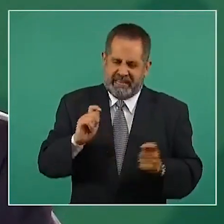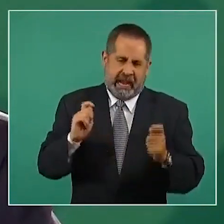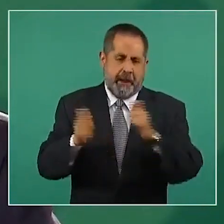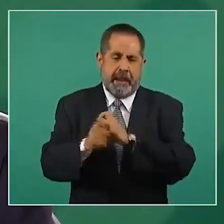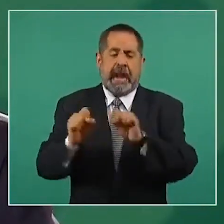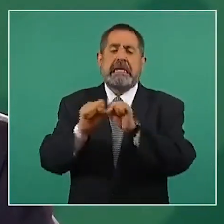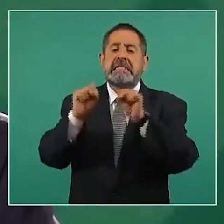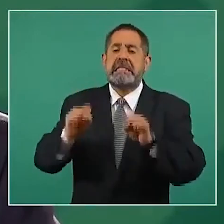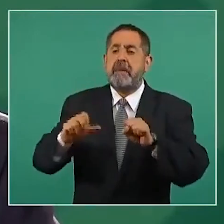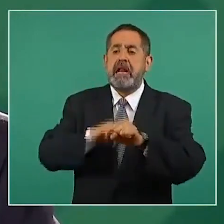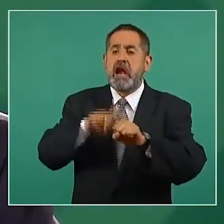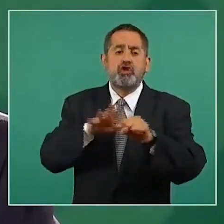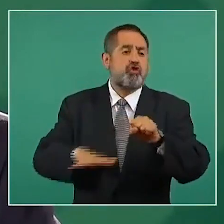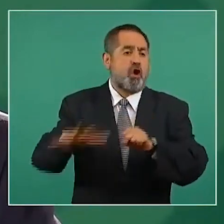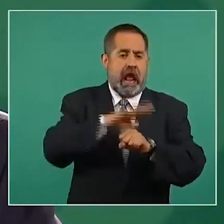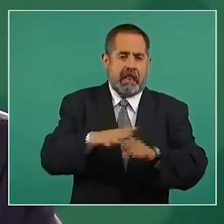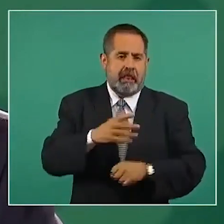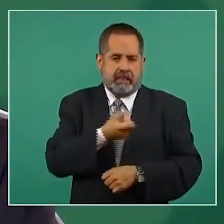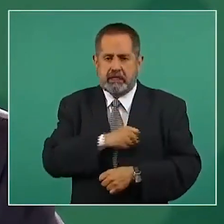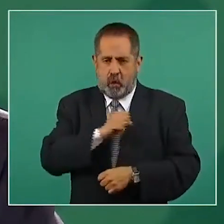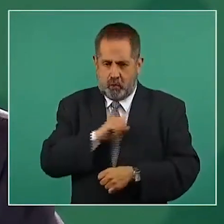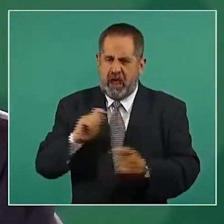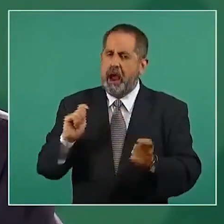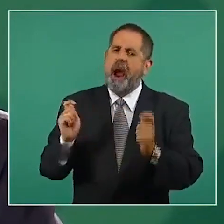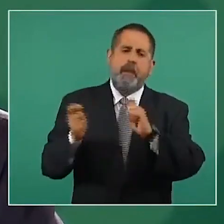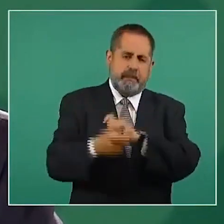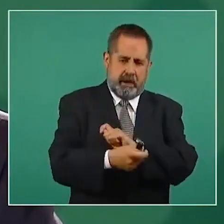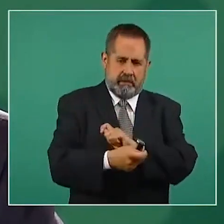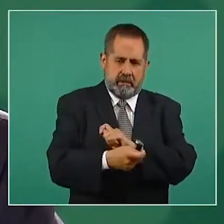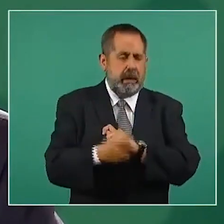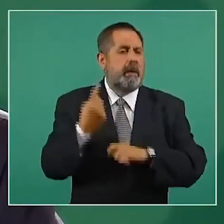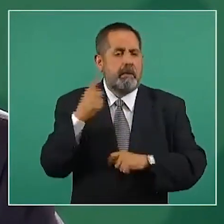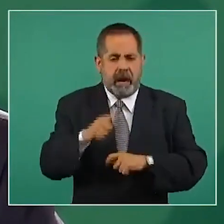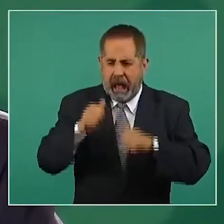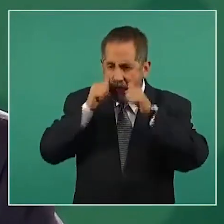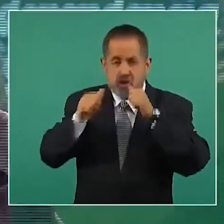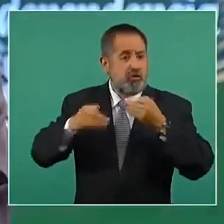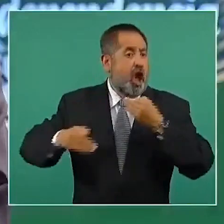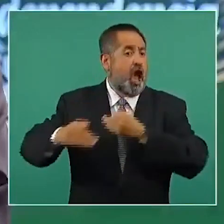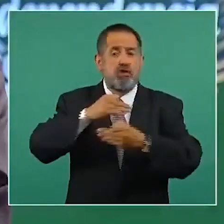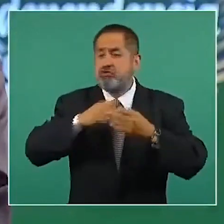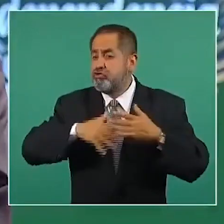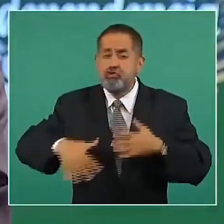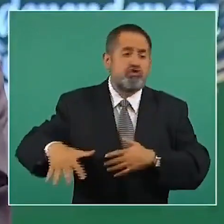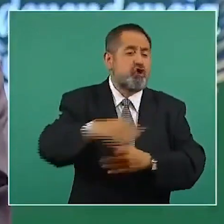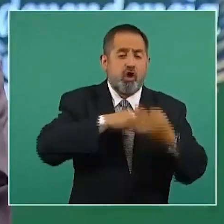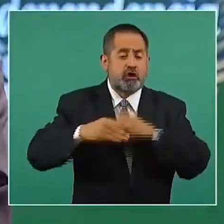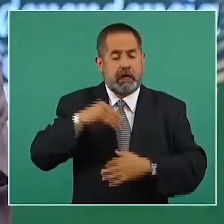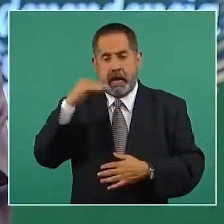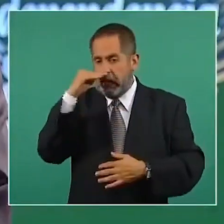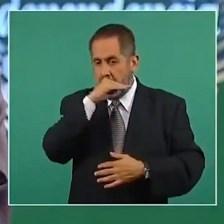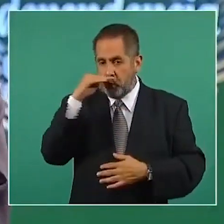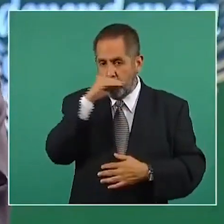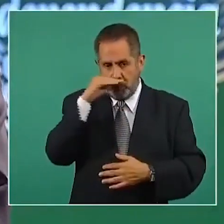Sistema Nacional de Salud para tener precisamente un sistema de atención universal, gratuito, y que